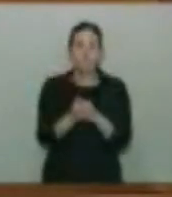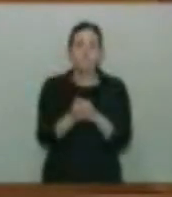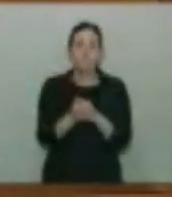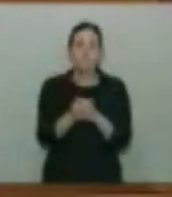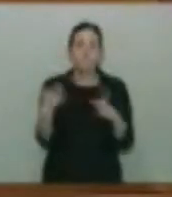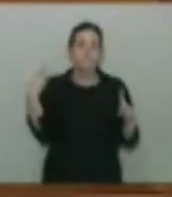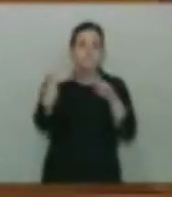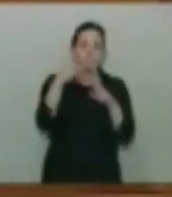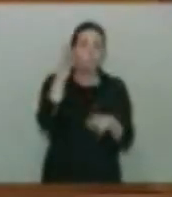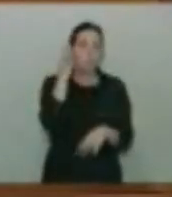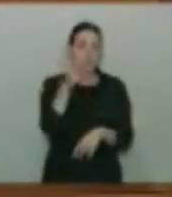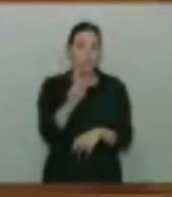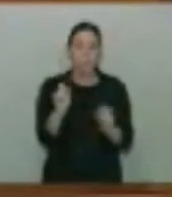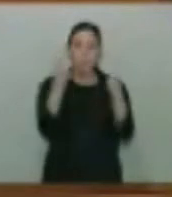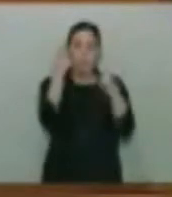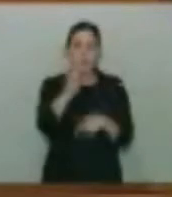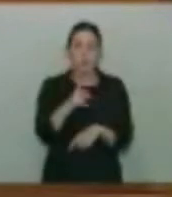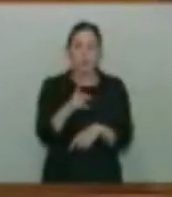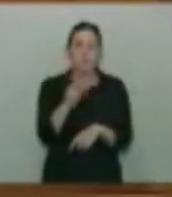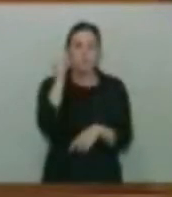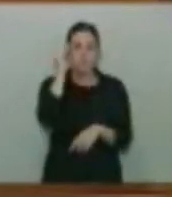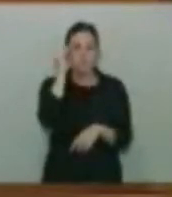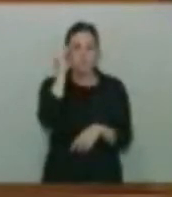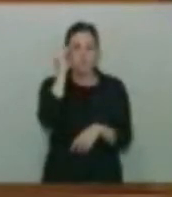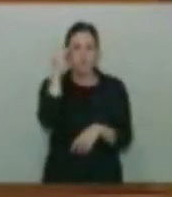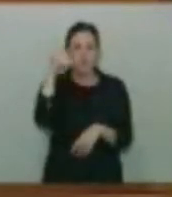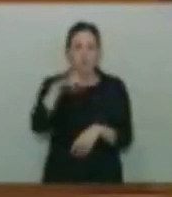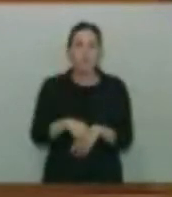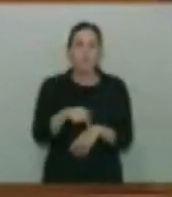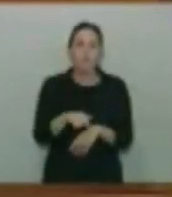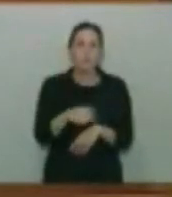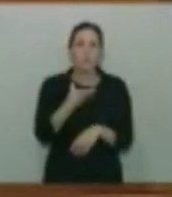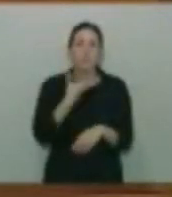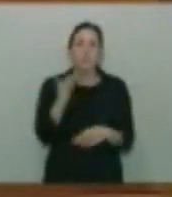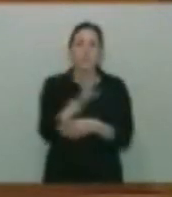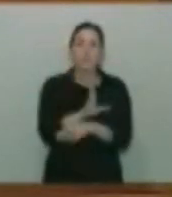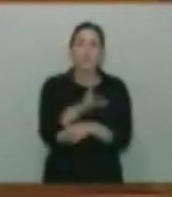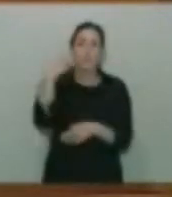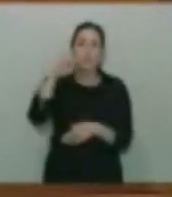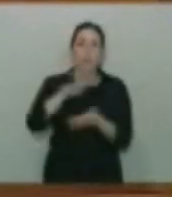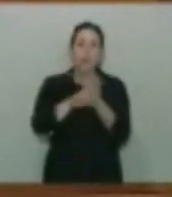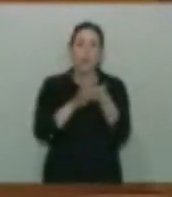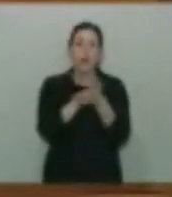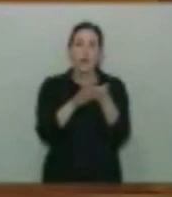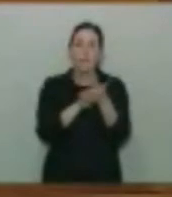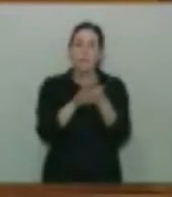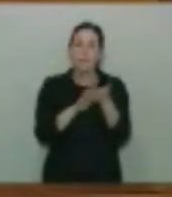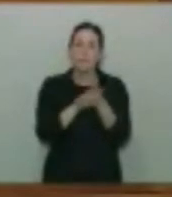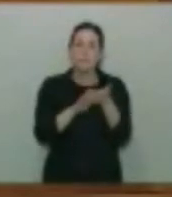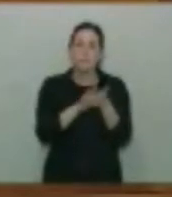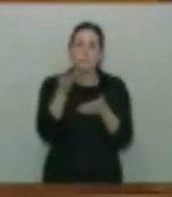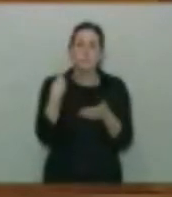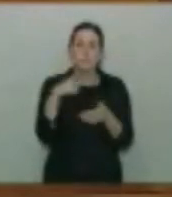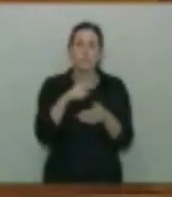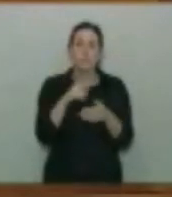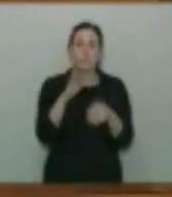las mujeres. Aquí tenemos, y creo que soy el único portavoz, el único partido que ha hablado de esto en esta Cámara, aquí tenemos